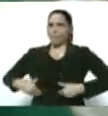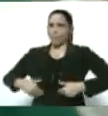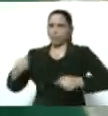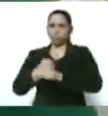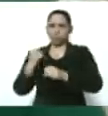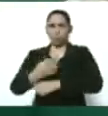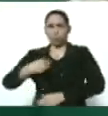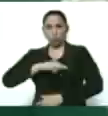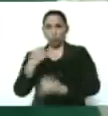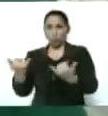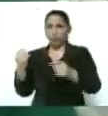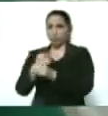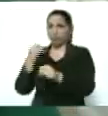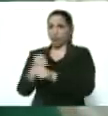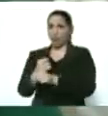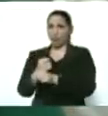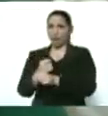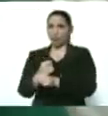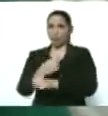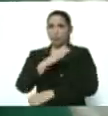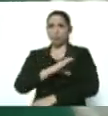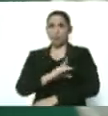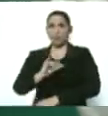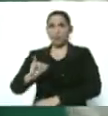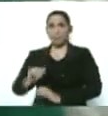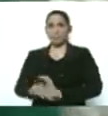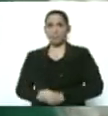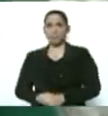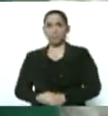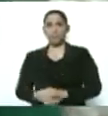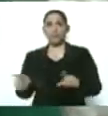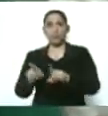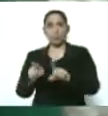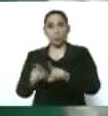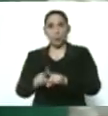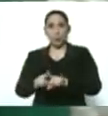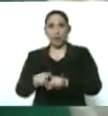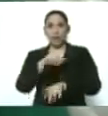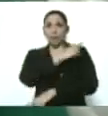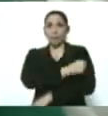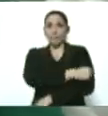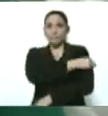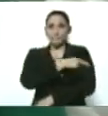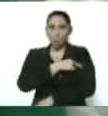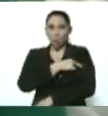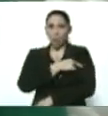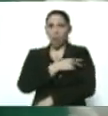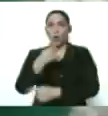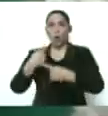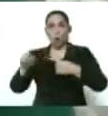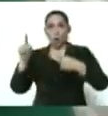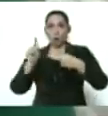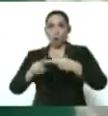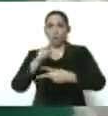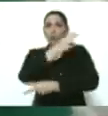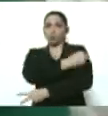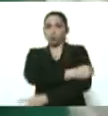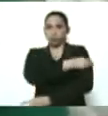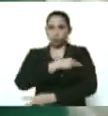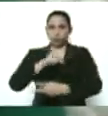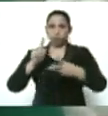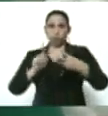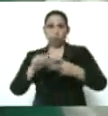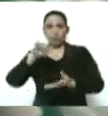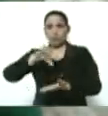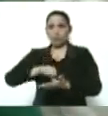estamos trabajando en el CDI Carmen Estela Mendoza de Flores, igualmente en el ambulatorio de Las Tinajitas, en el ambulatorio de Los Naranjos, en el centro